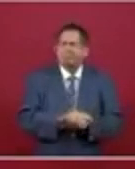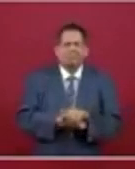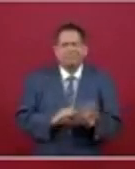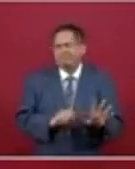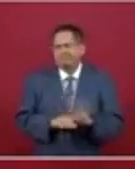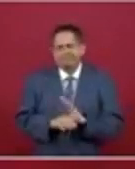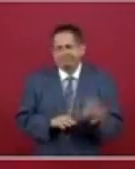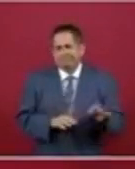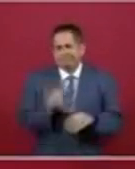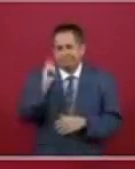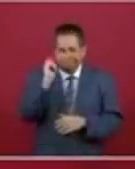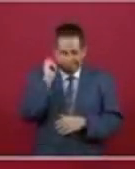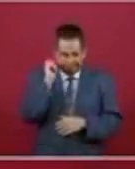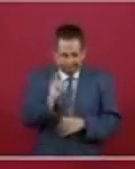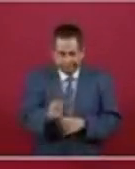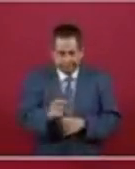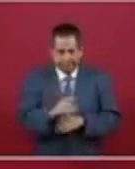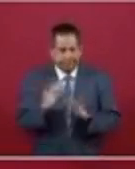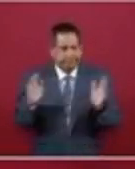es